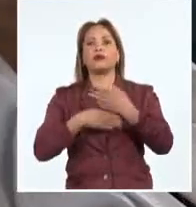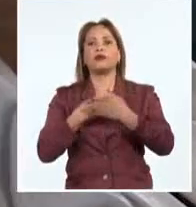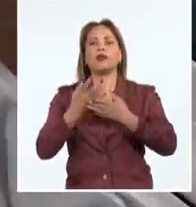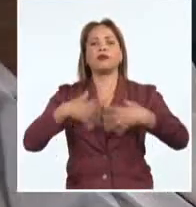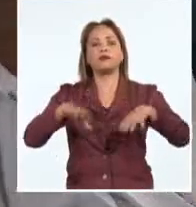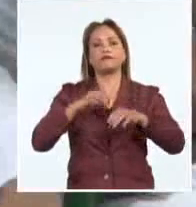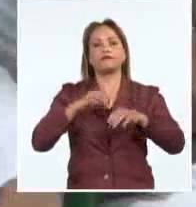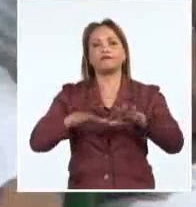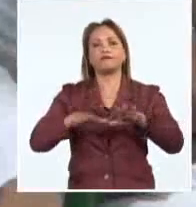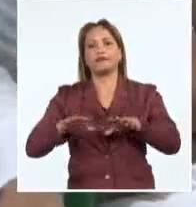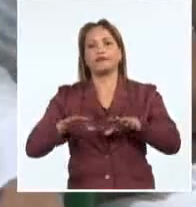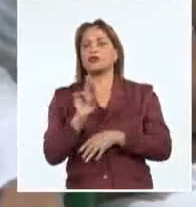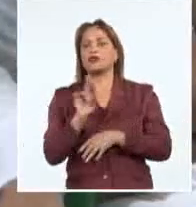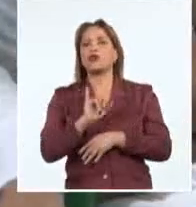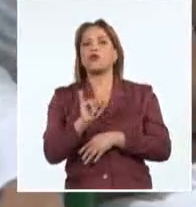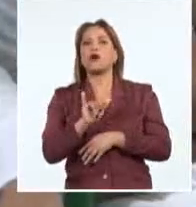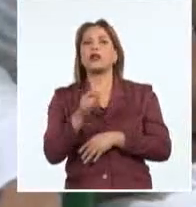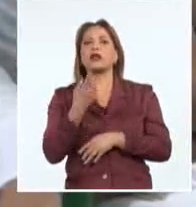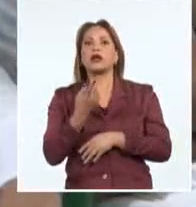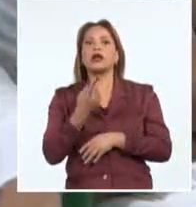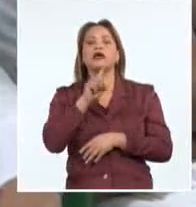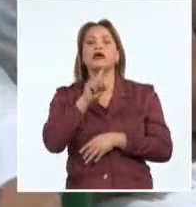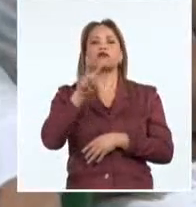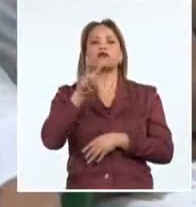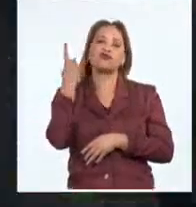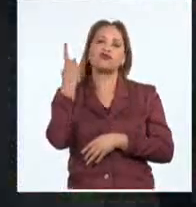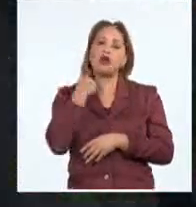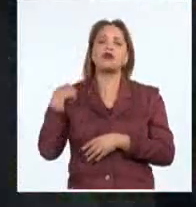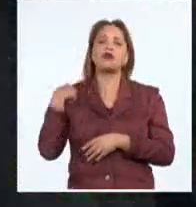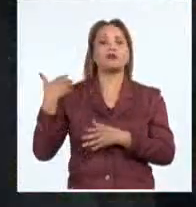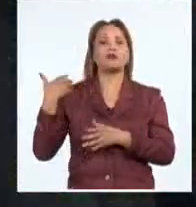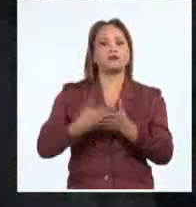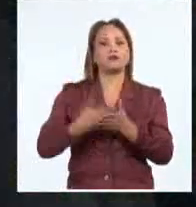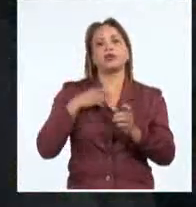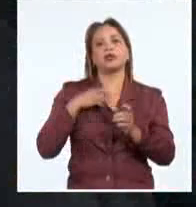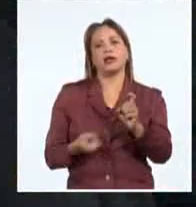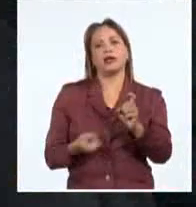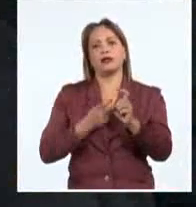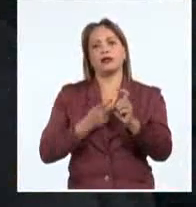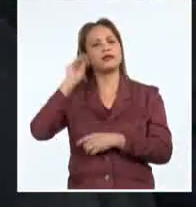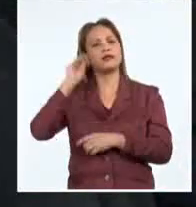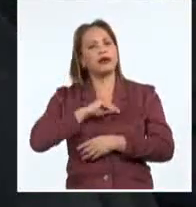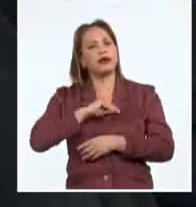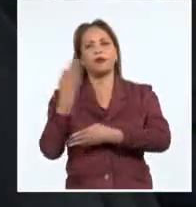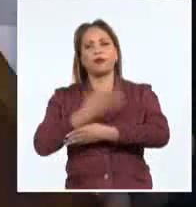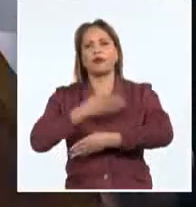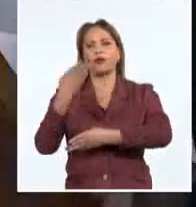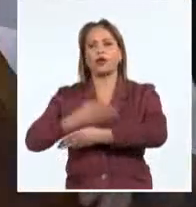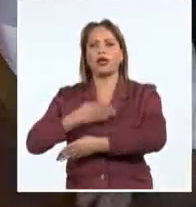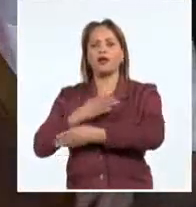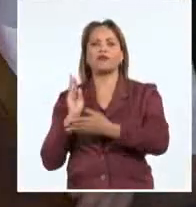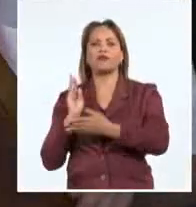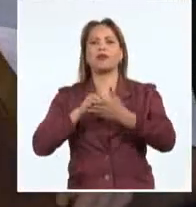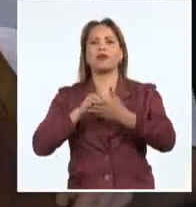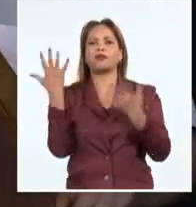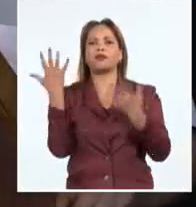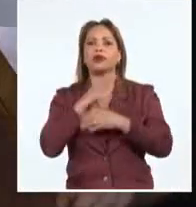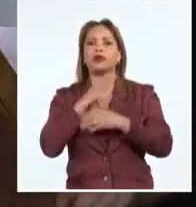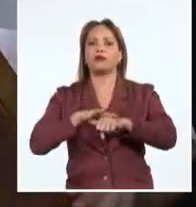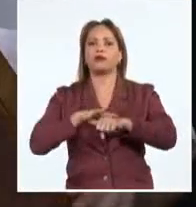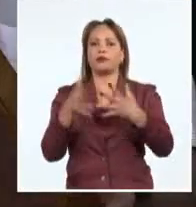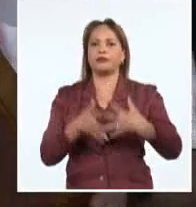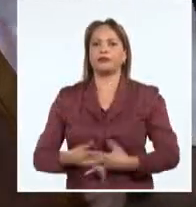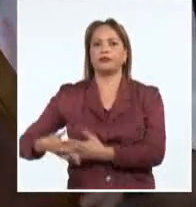natural, también es víctima de casi 12 años de guerra y conoce los efectos de un bloqueo genocida impuesto por el gobierno de los